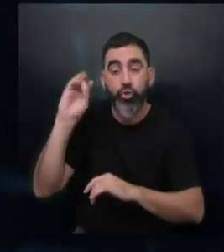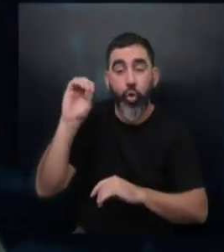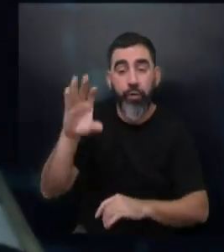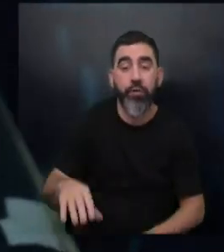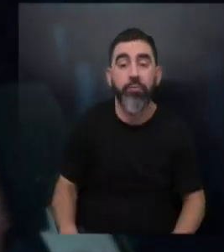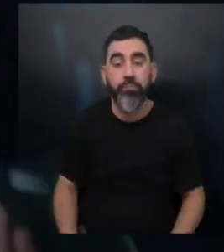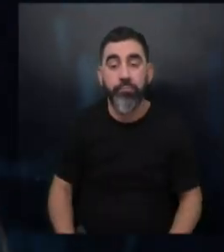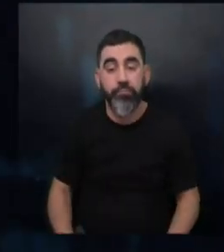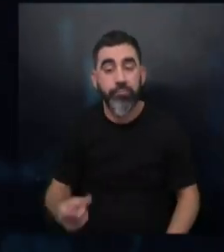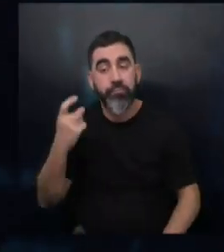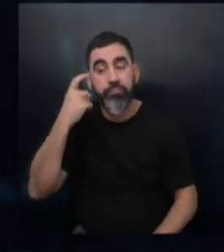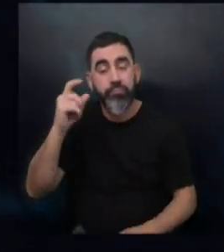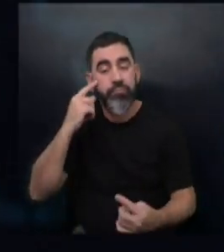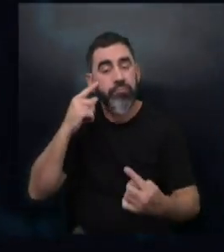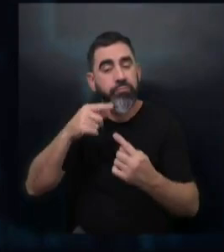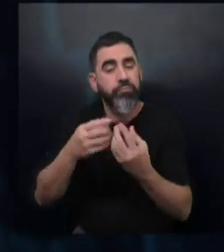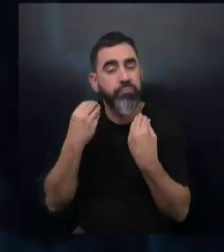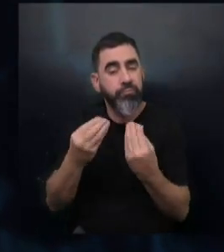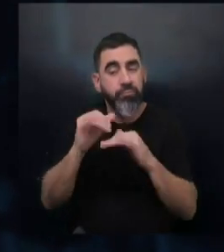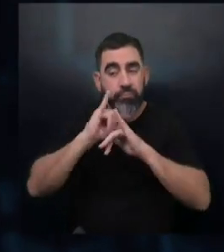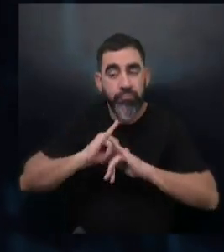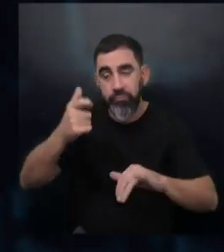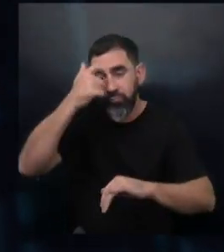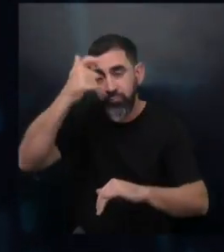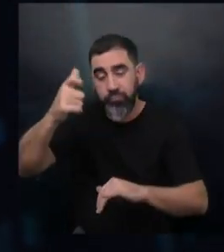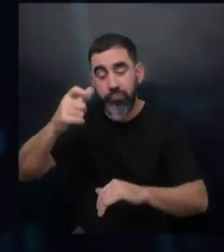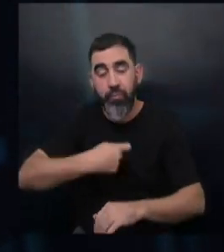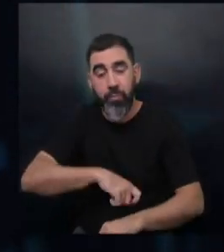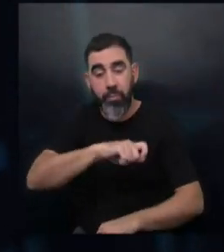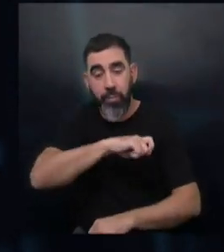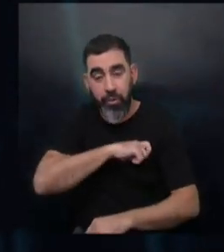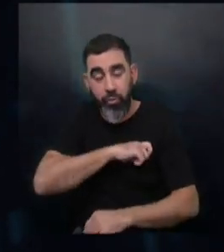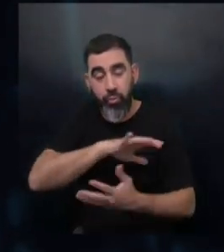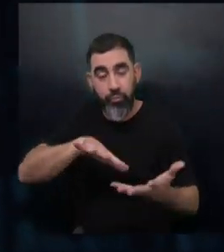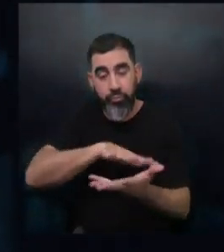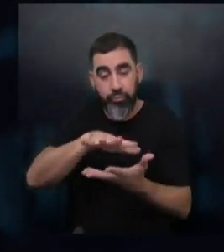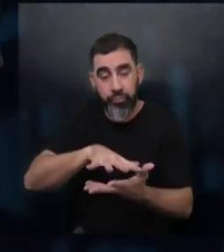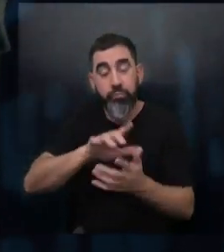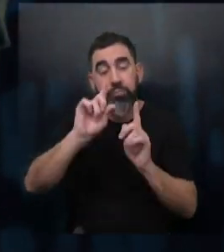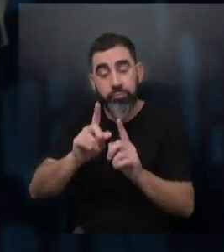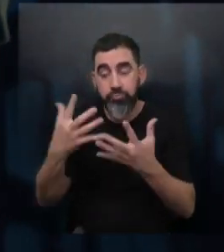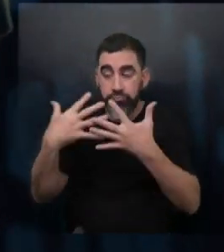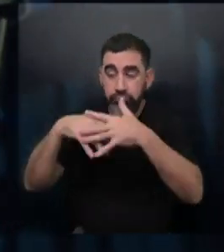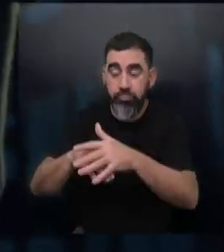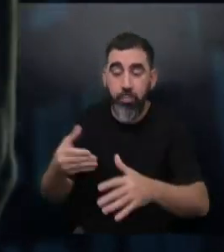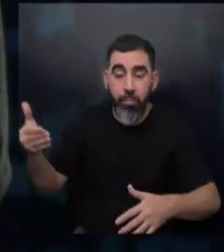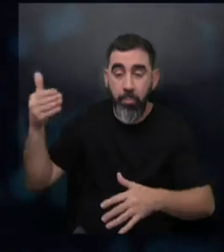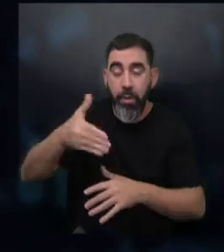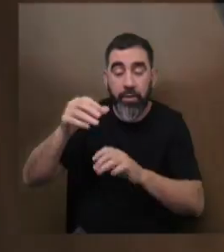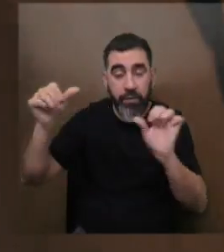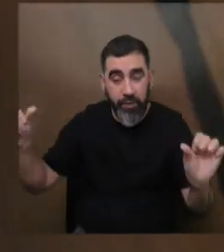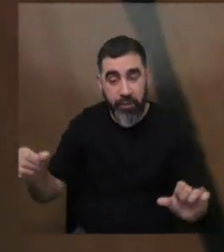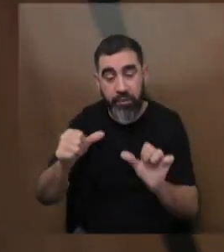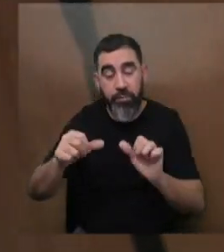Esta iniciativa tiene el objetivo de promover la ciencia en español en nuevos escenarios e involucrar la participación activa